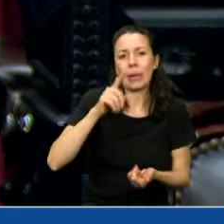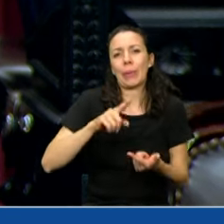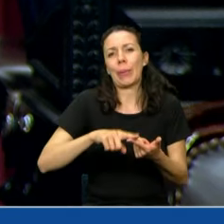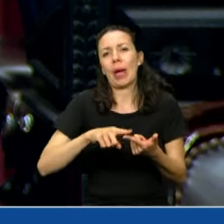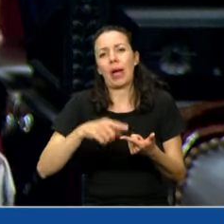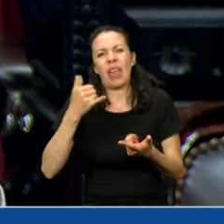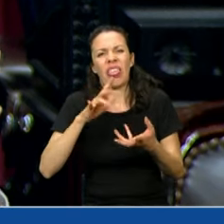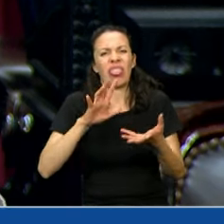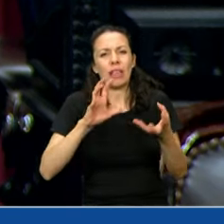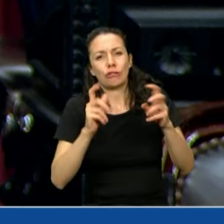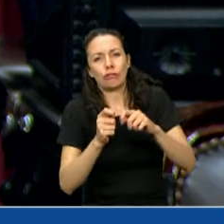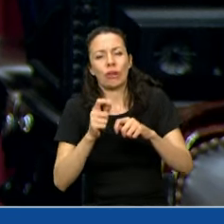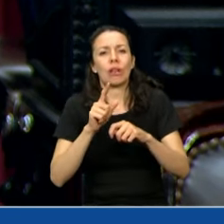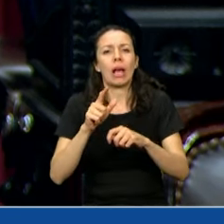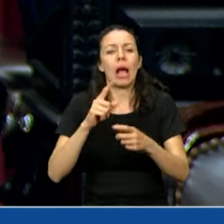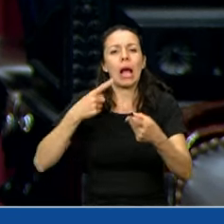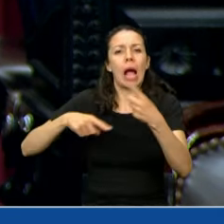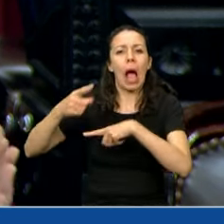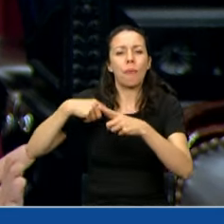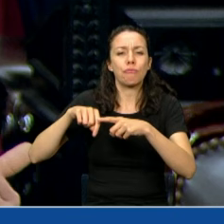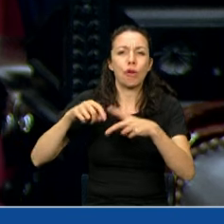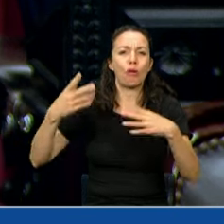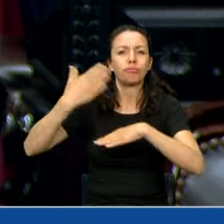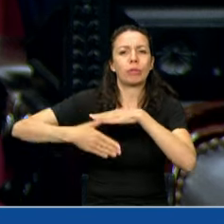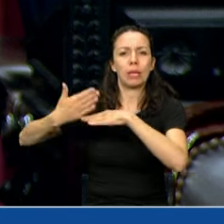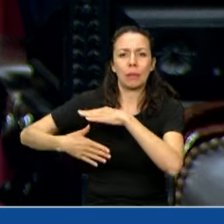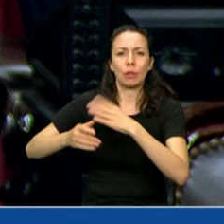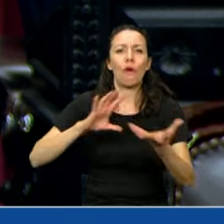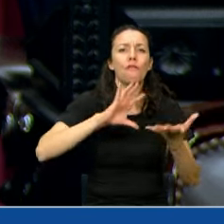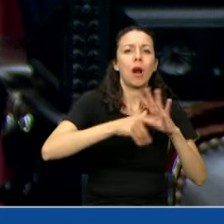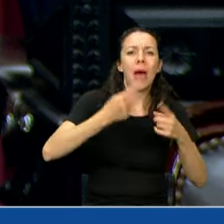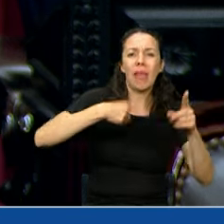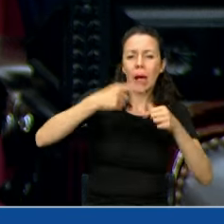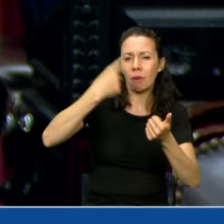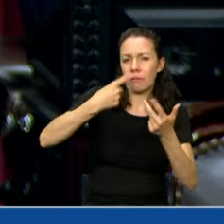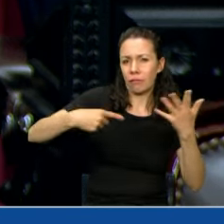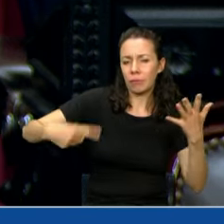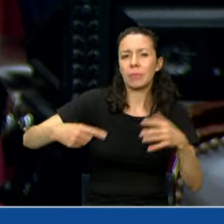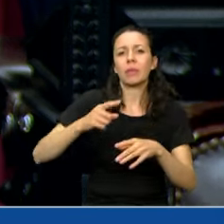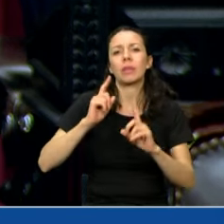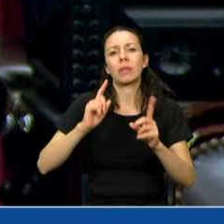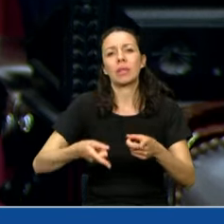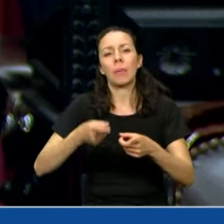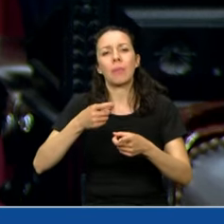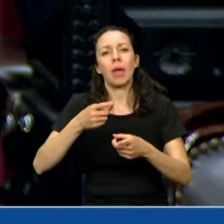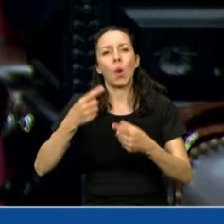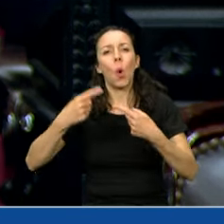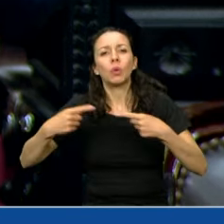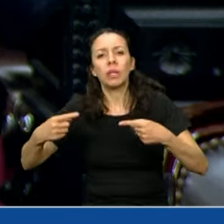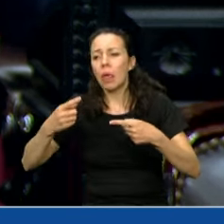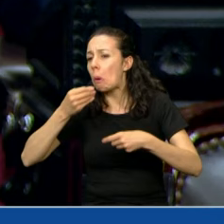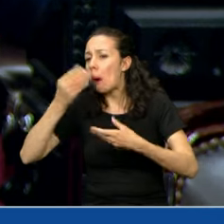distorsiones que traen cepo de cambio múltiples tipos cambiarios restricción en remesas de utilidades que pide cualquier